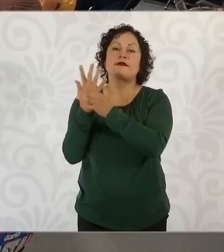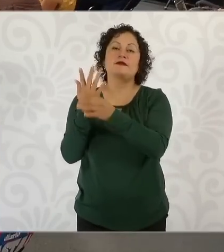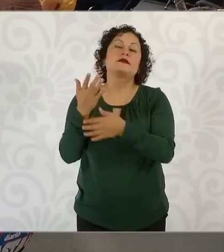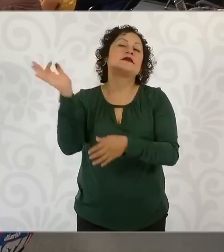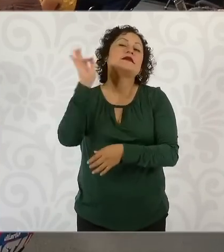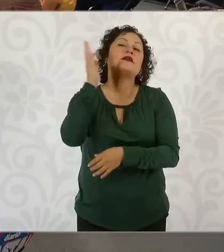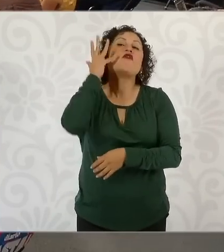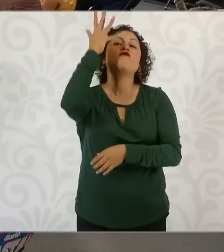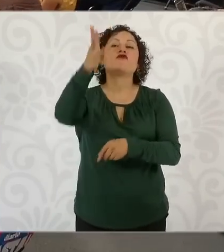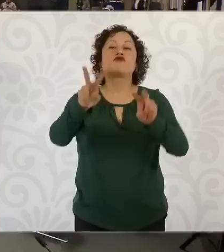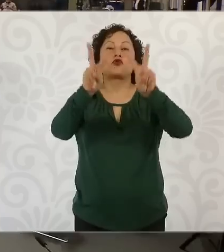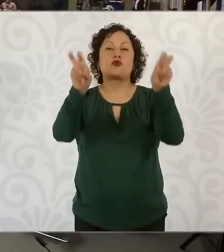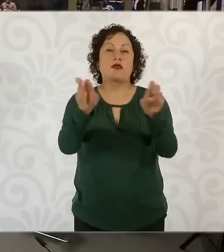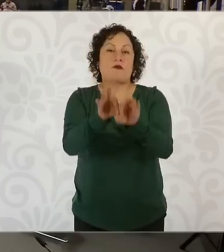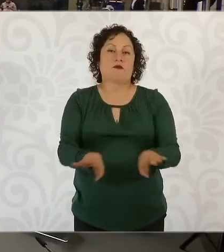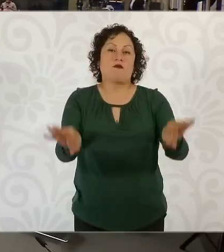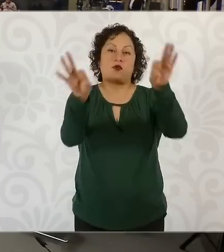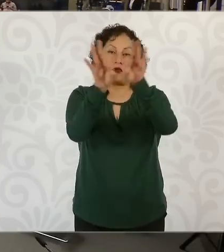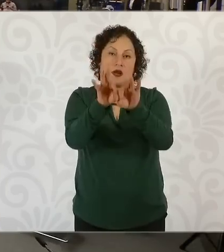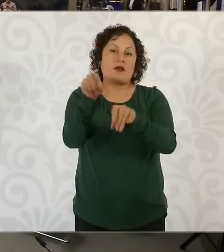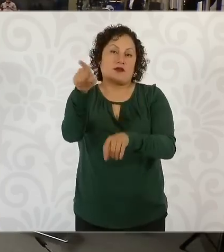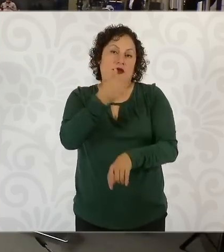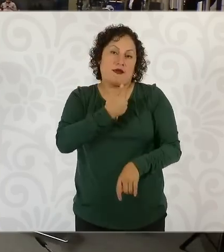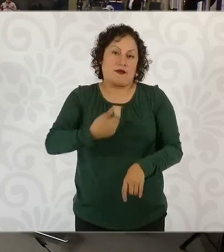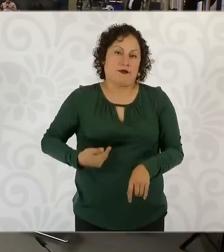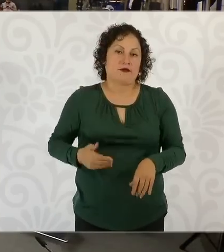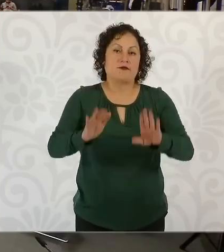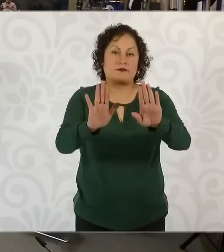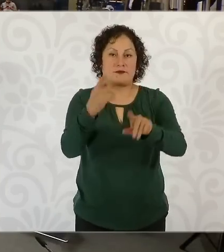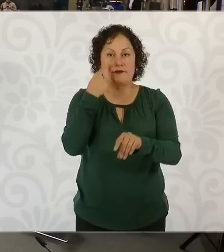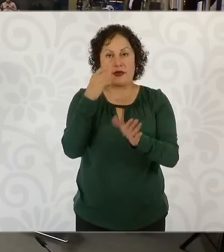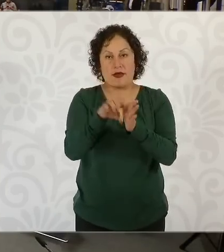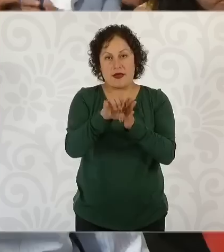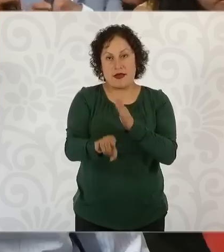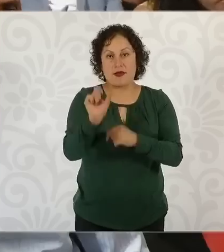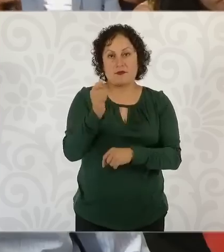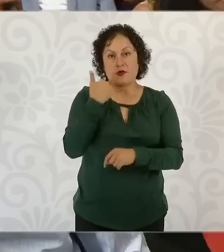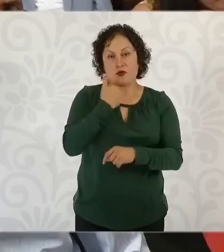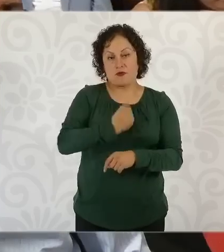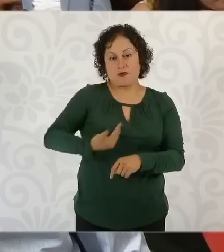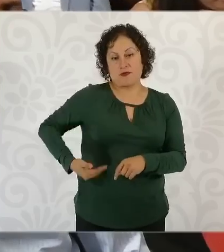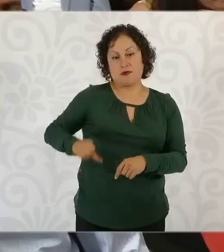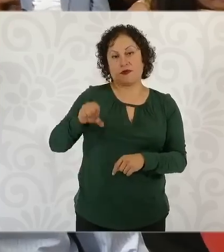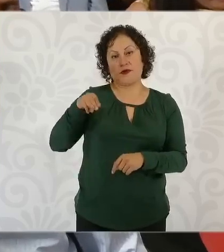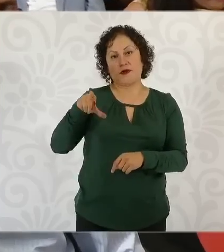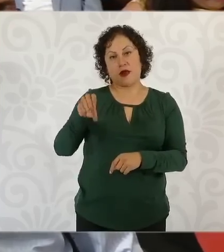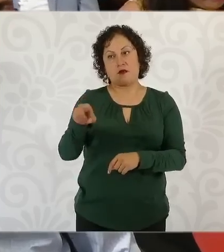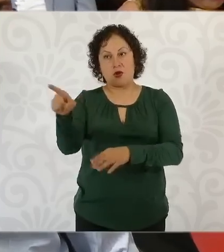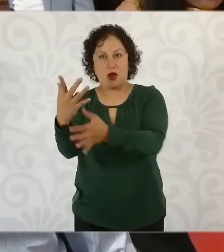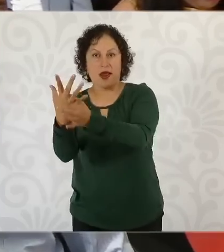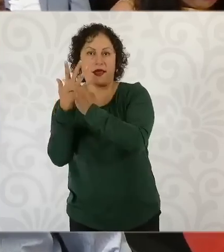que así considere, por ejemplo, el Ejecutivo, y daba el ejemplo de la anterior administración del expresidente Andrés Manuel López Obrador, que será